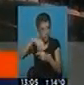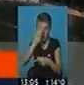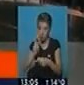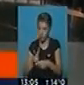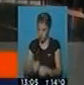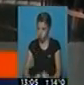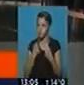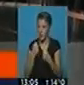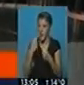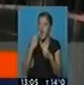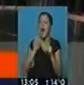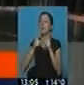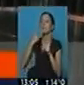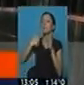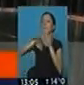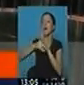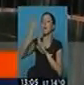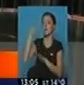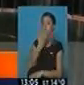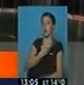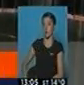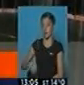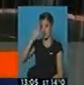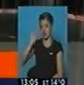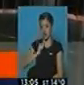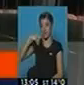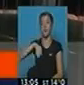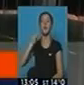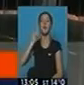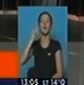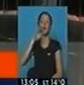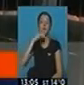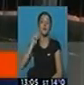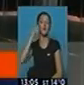dicen que incluso más que en la dictadura de Pérez Jiménez de los años 50. No dejaron de estar, ¿eh?